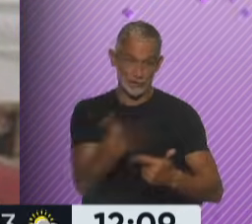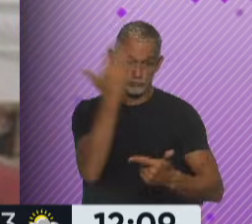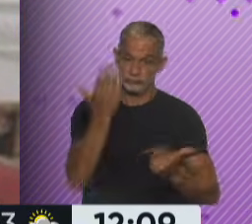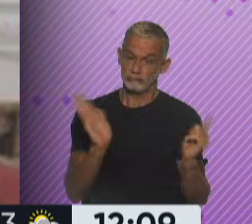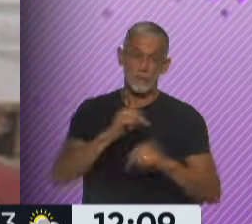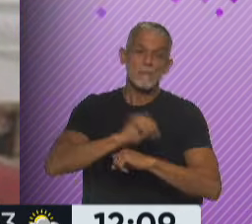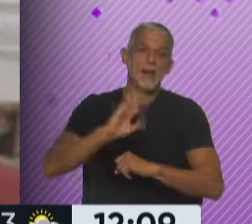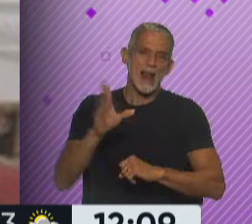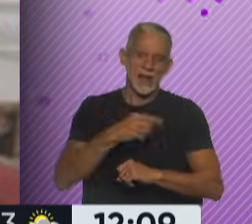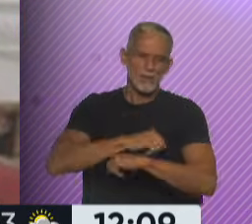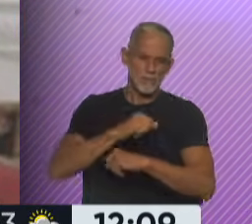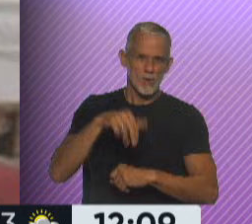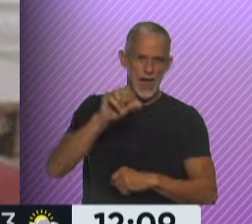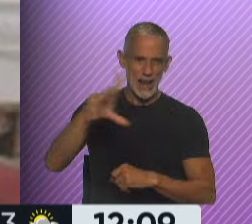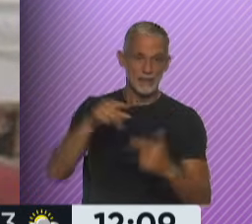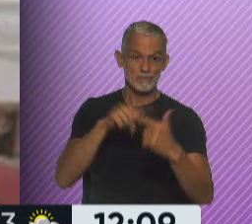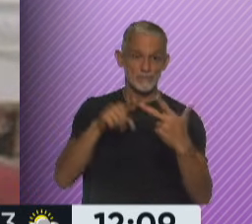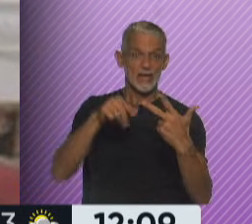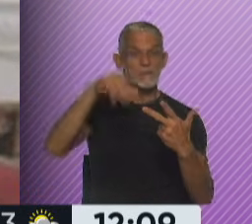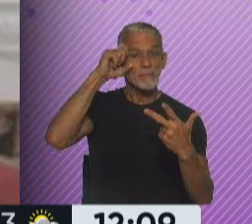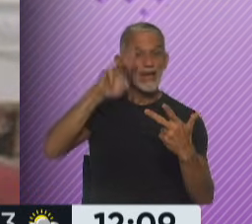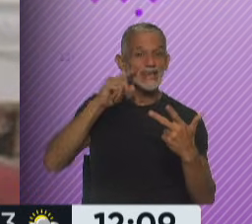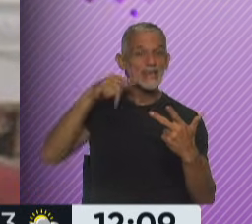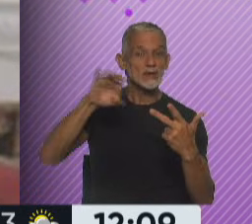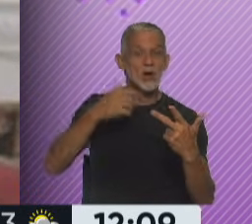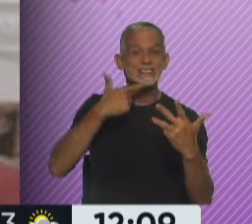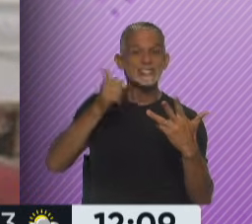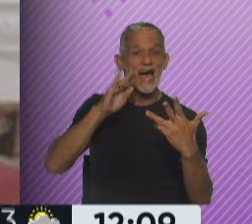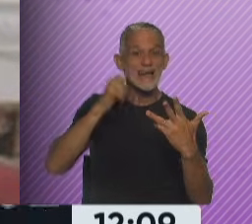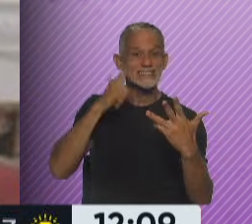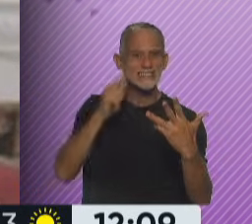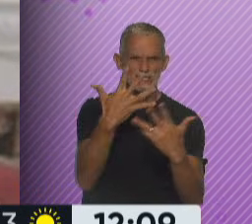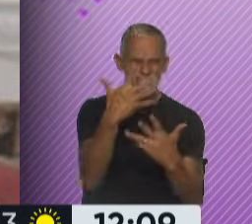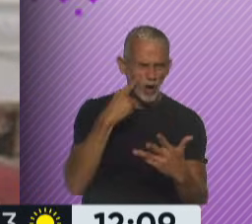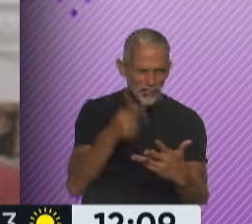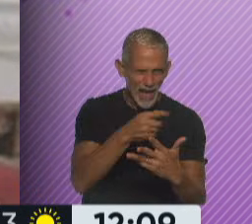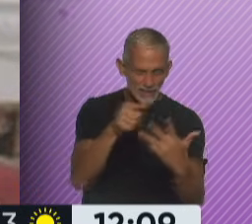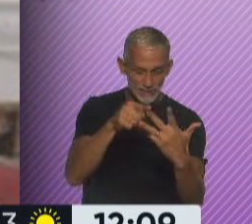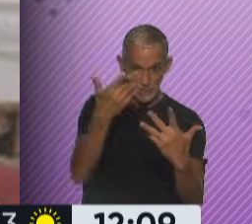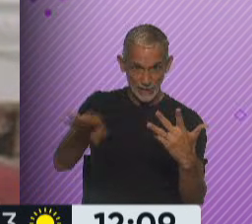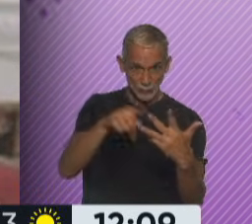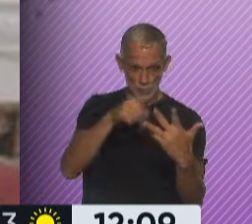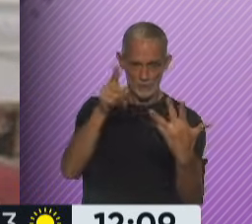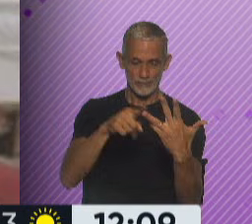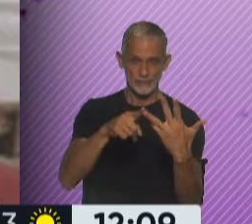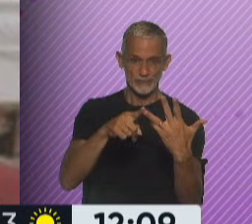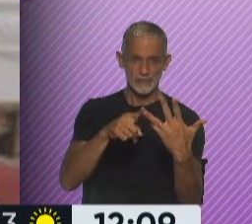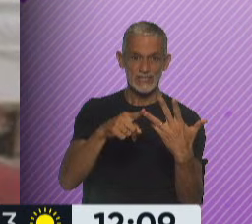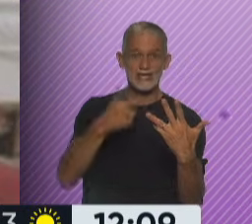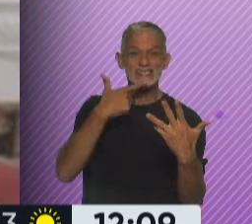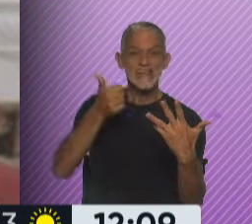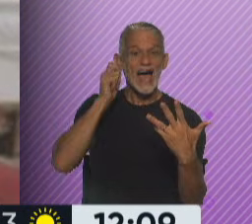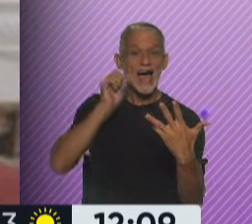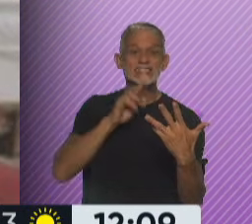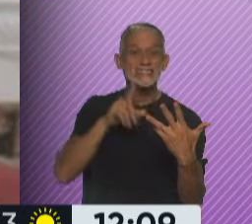incapacidad moral. En el medio estuvo Merino y Sagasti. Merino, que fue el que menos duró 5 días nomás, renunció. Y después Sagasti... Esto no es para mí,